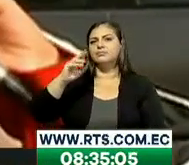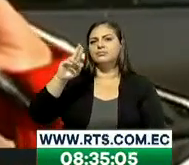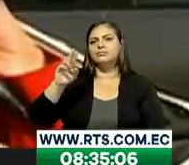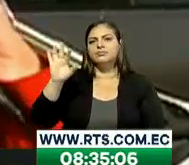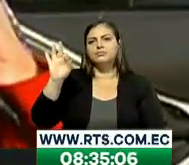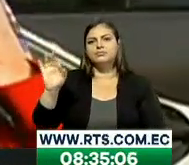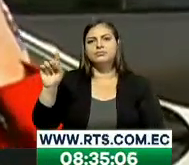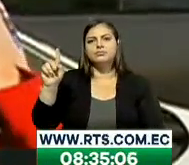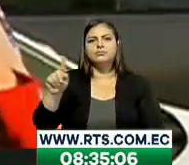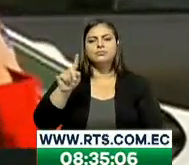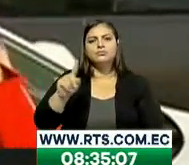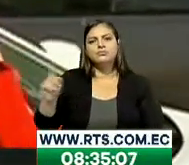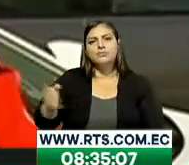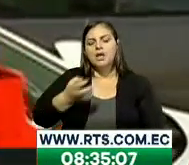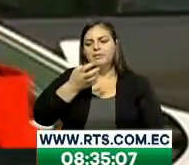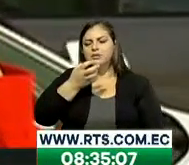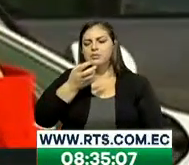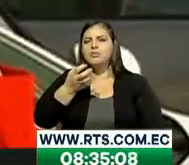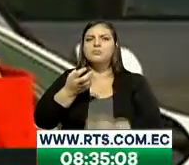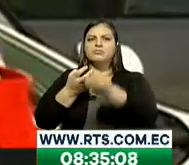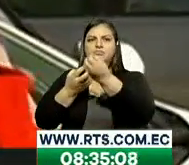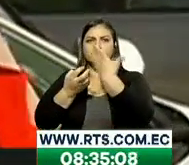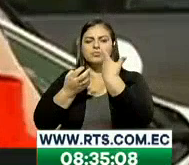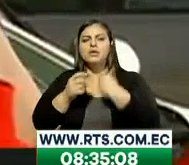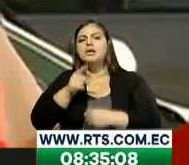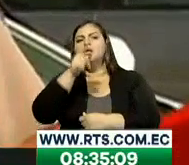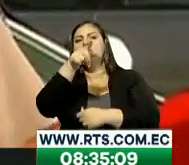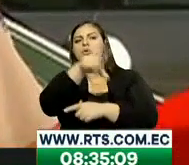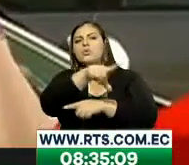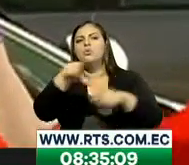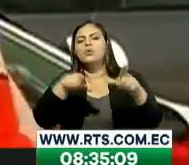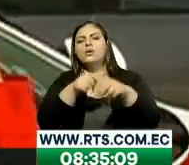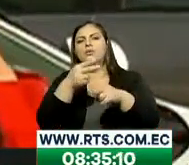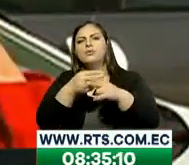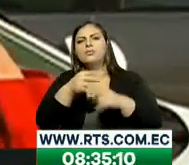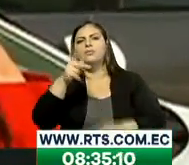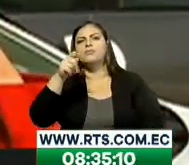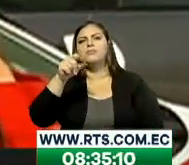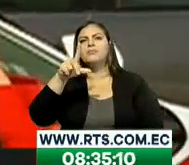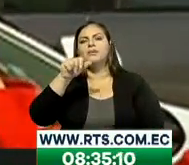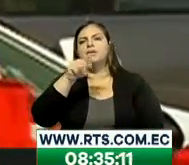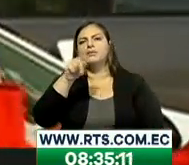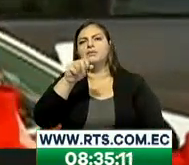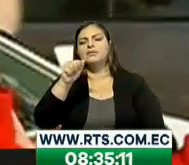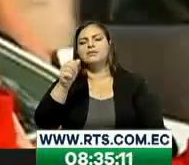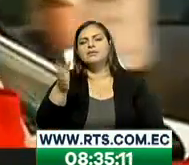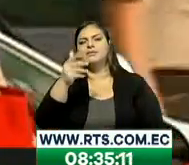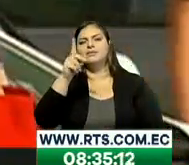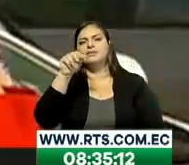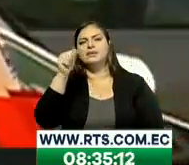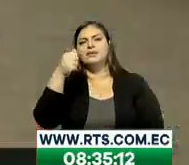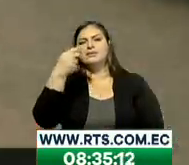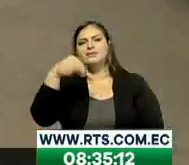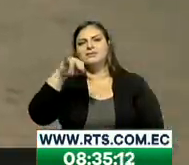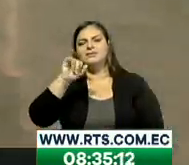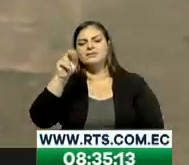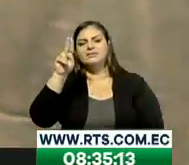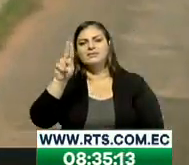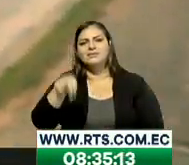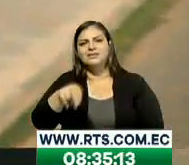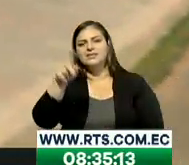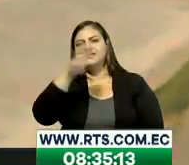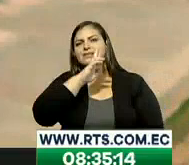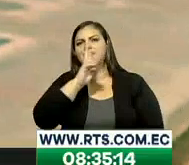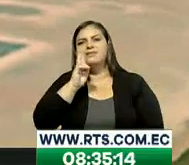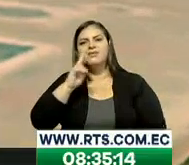dijeron que avancemos a la Plaza Dañín, que se encontraba un ciudadano presuntamente que había ingresado al cangrejal.